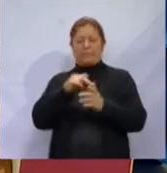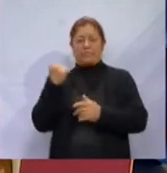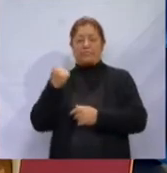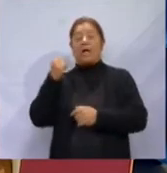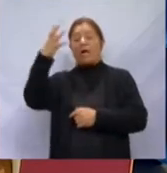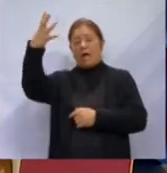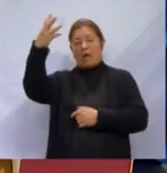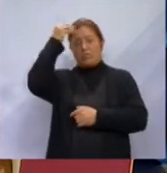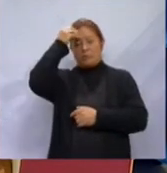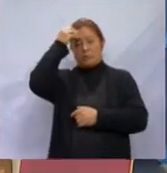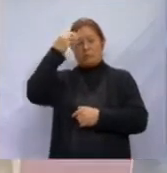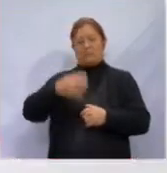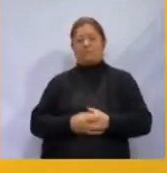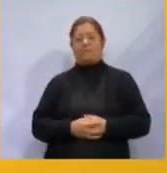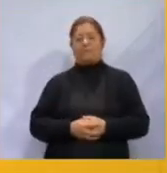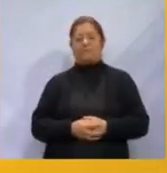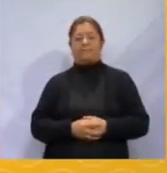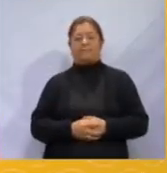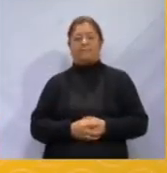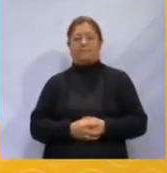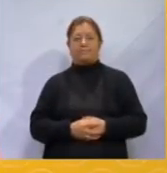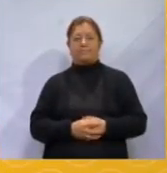autismo.